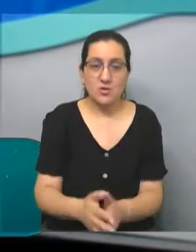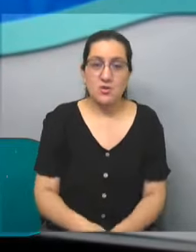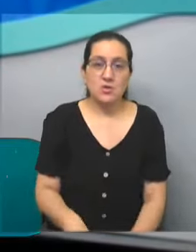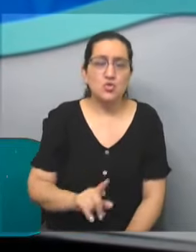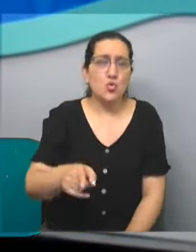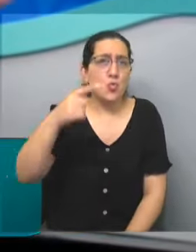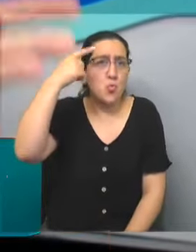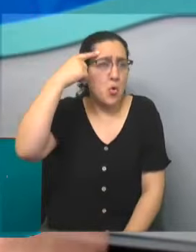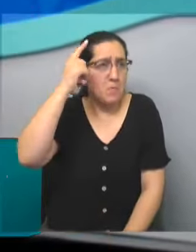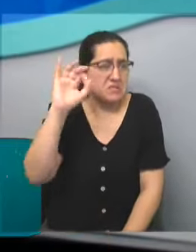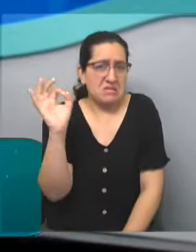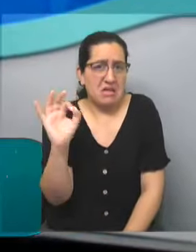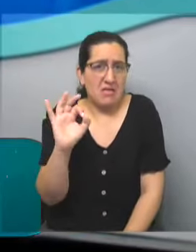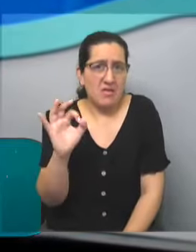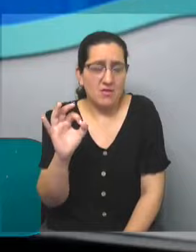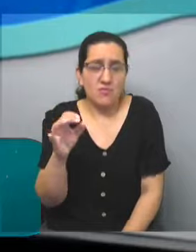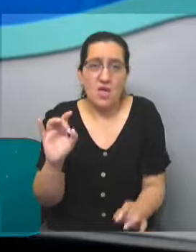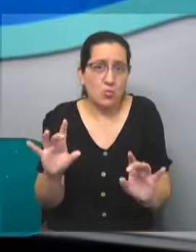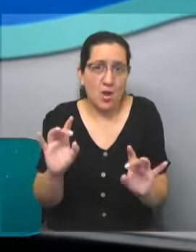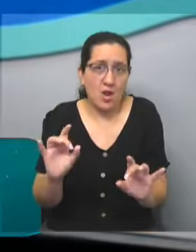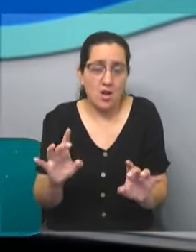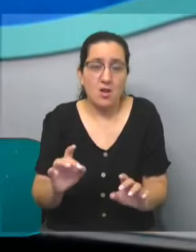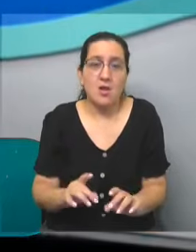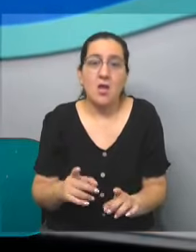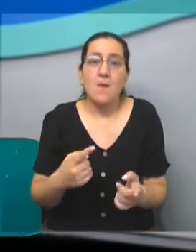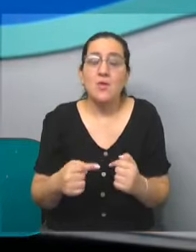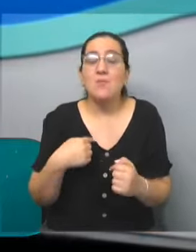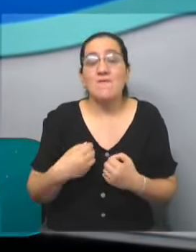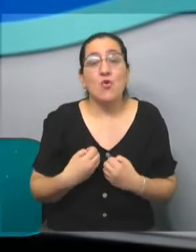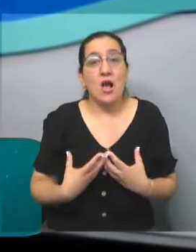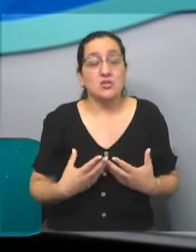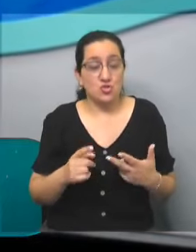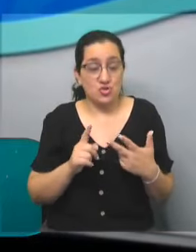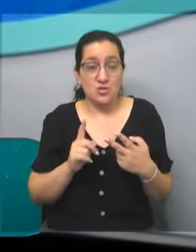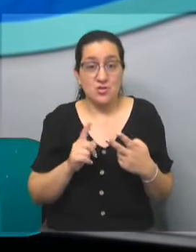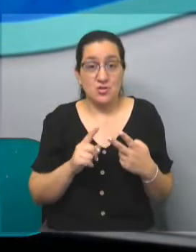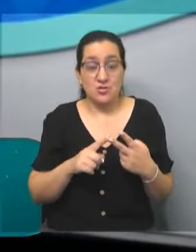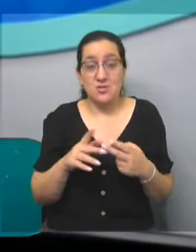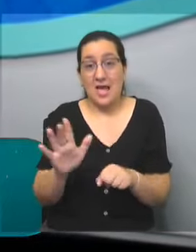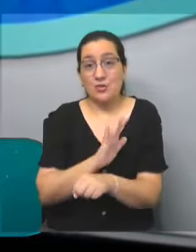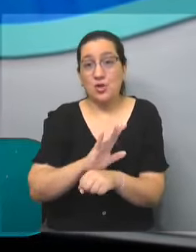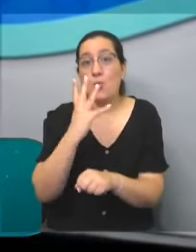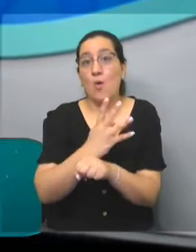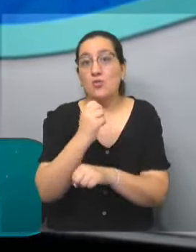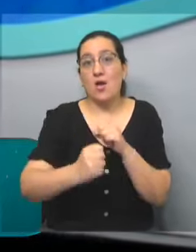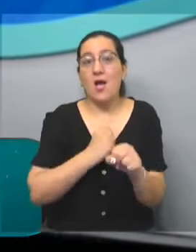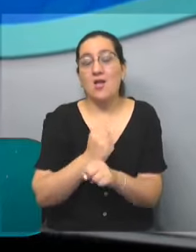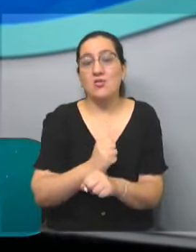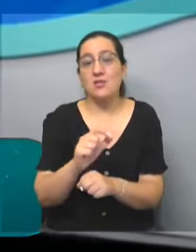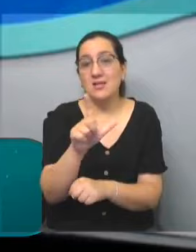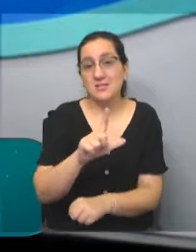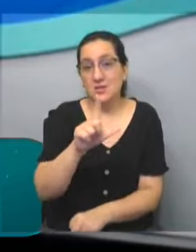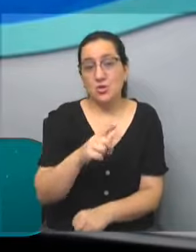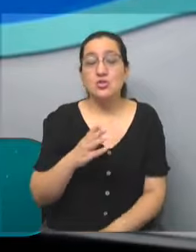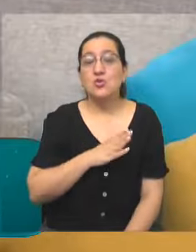ni lo razoné, se iba dando. Lo que sí, mi vocación de actor en cuarto año de liceo, resolví entrar en la